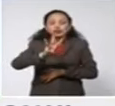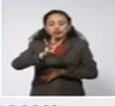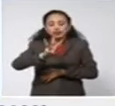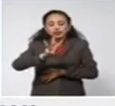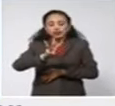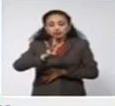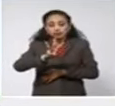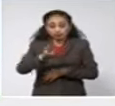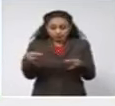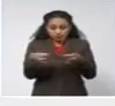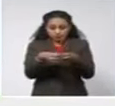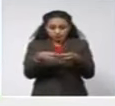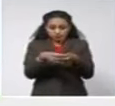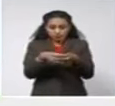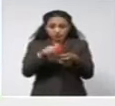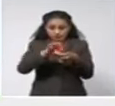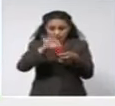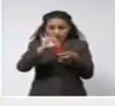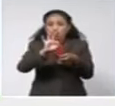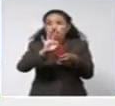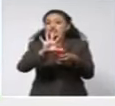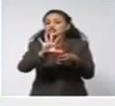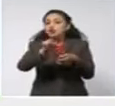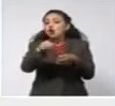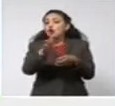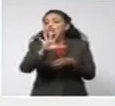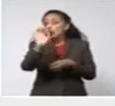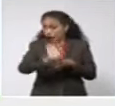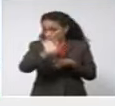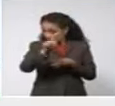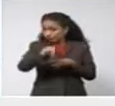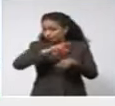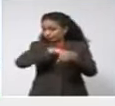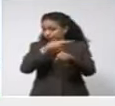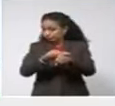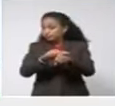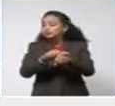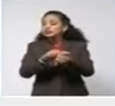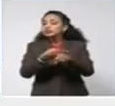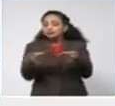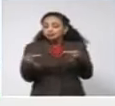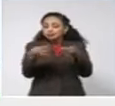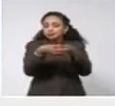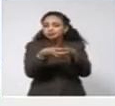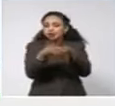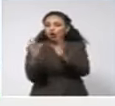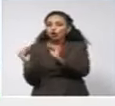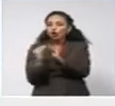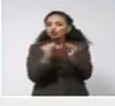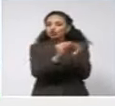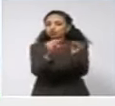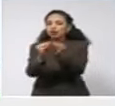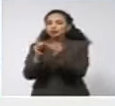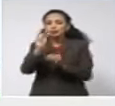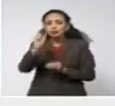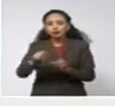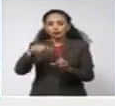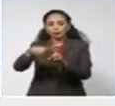de los 62, el 85,5%, pues son contactos de casos confirmados.